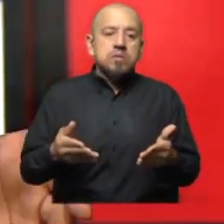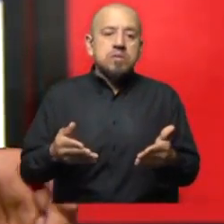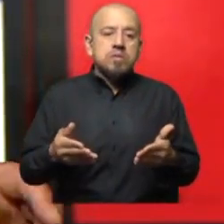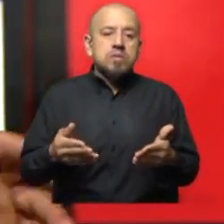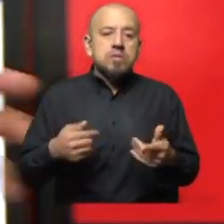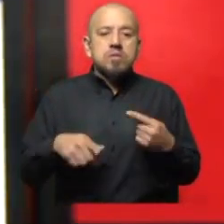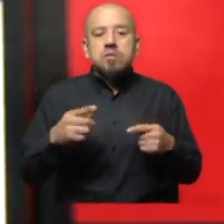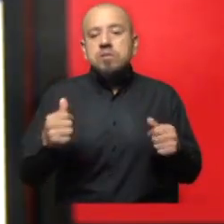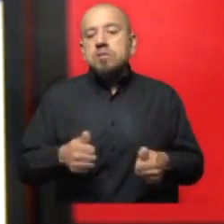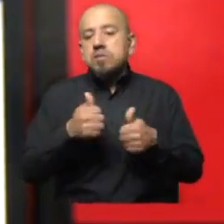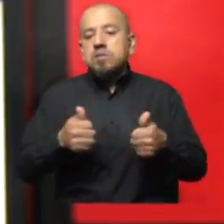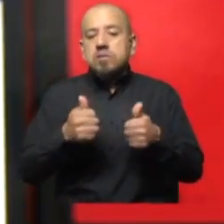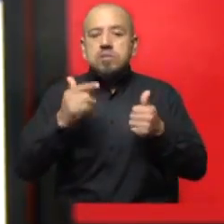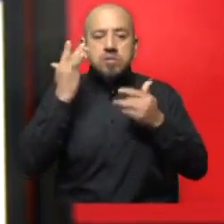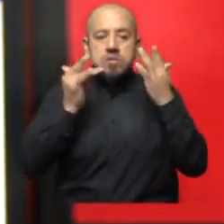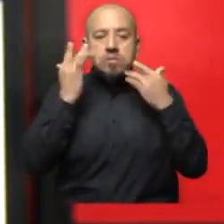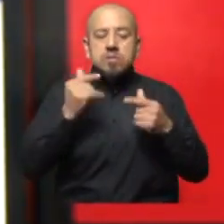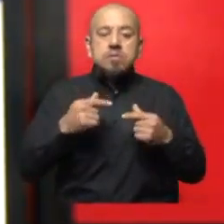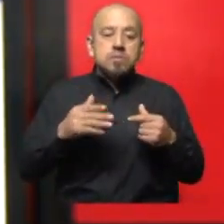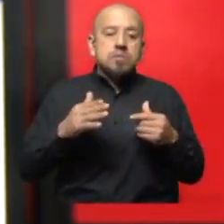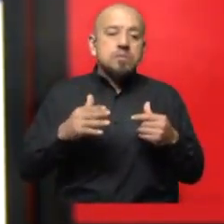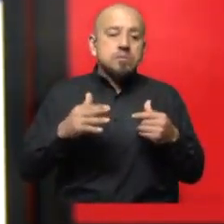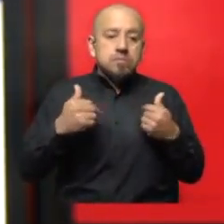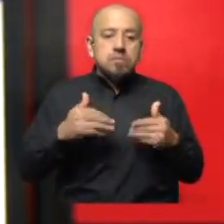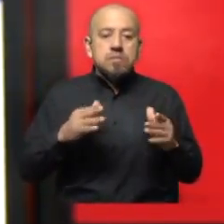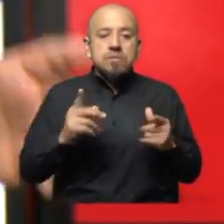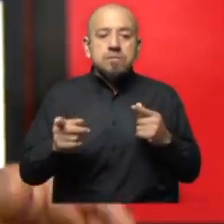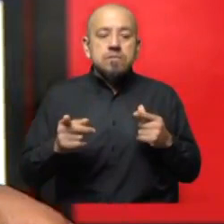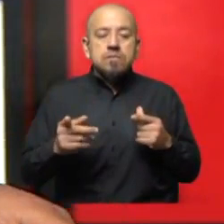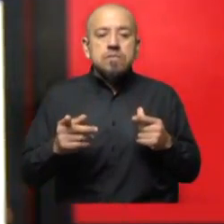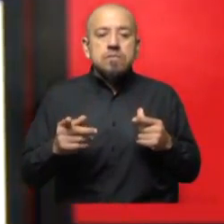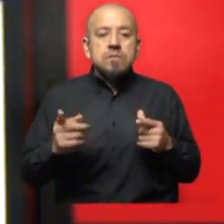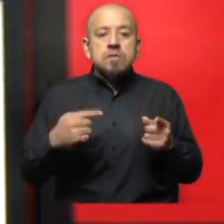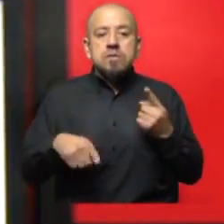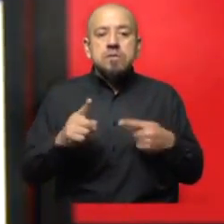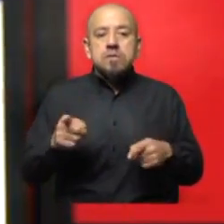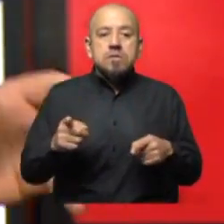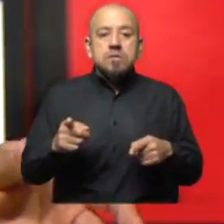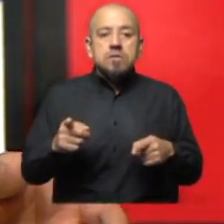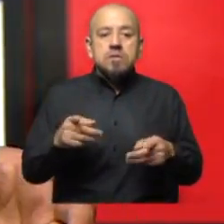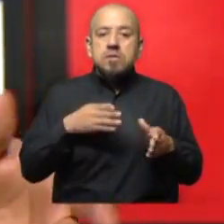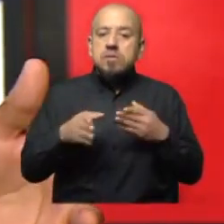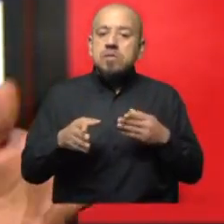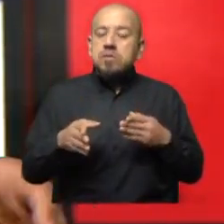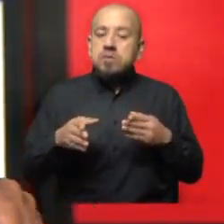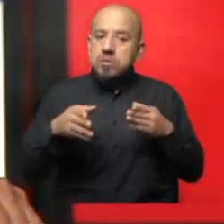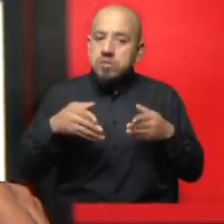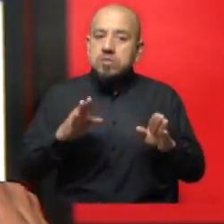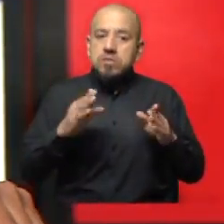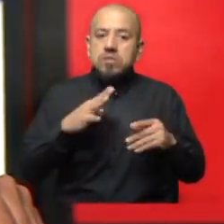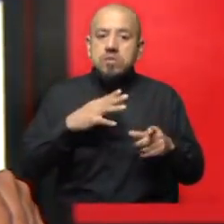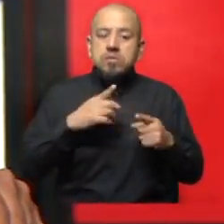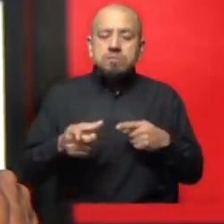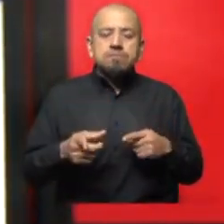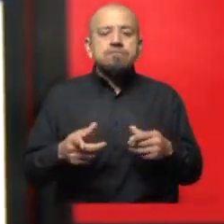actividad artística por un tema de saciar eso como como ser humano pero cuando vos decís que se va a hacer tu camino ahí creo que hay